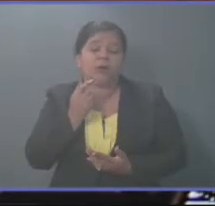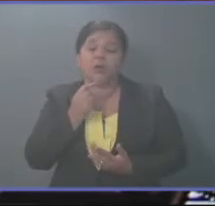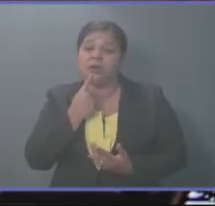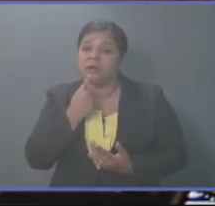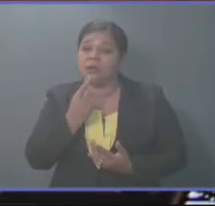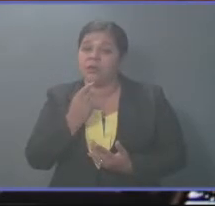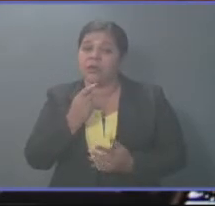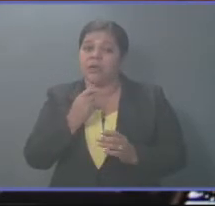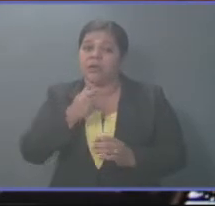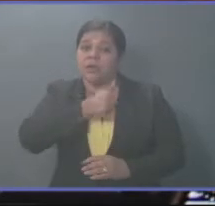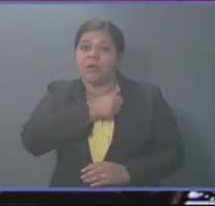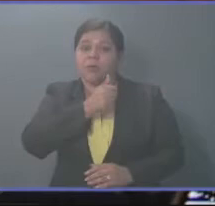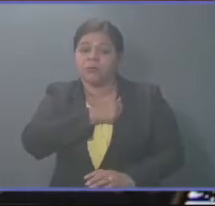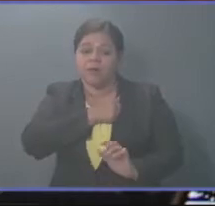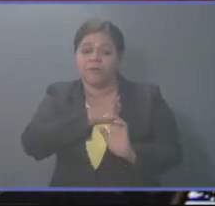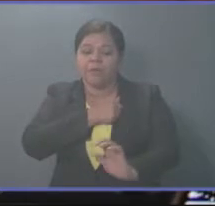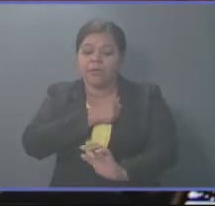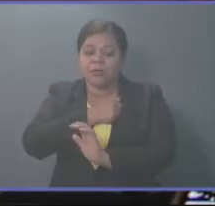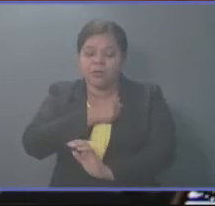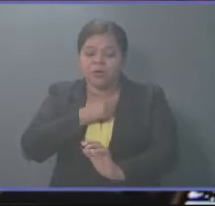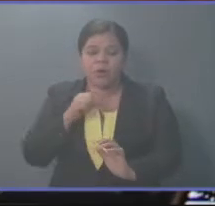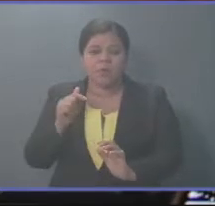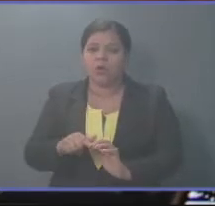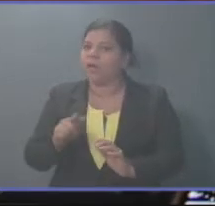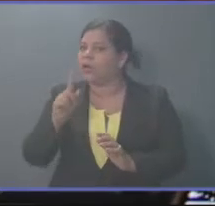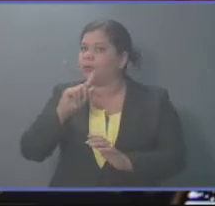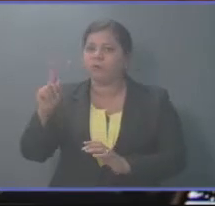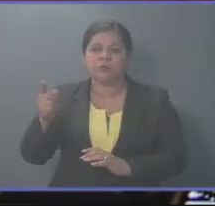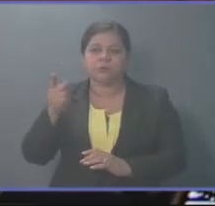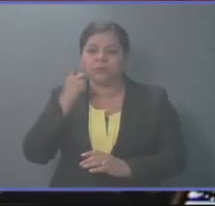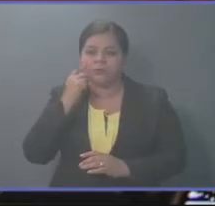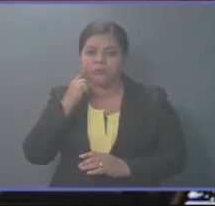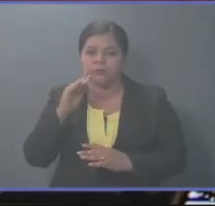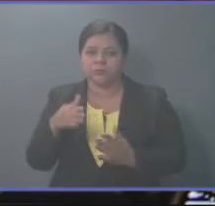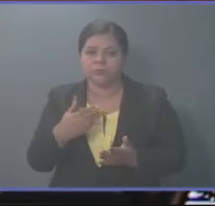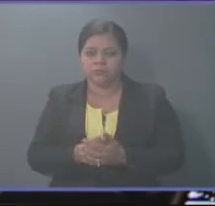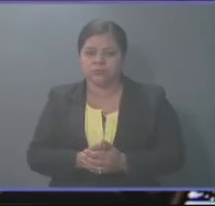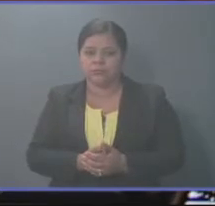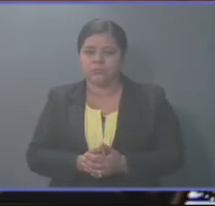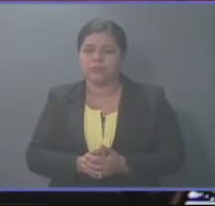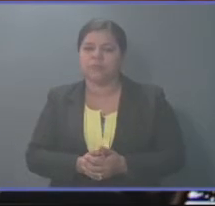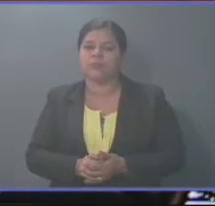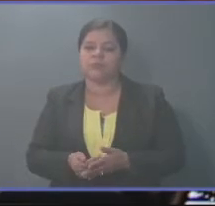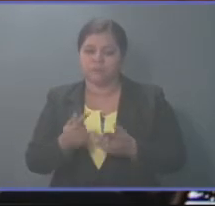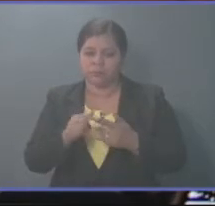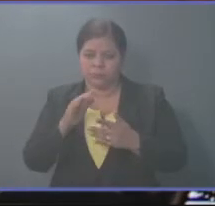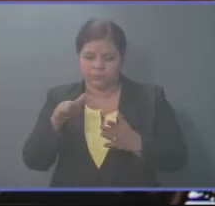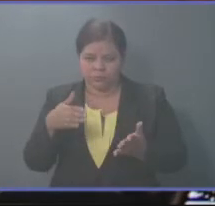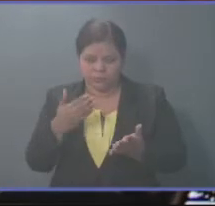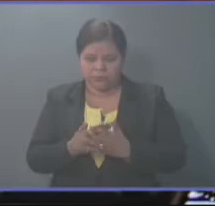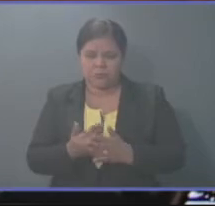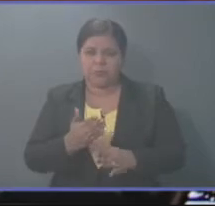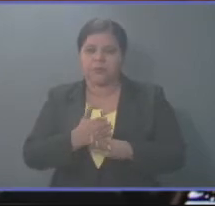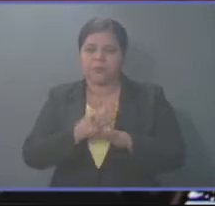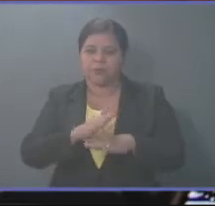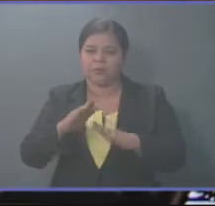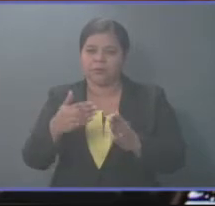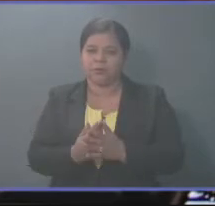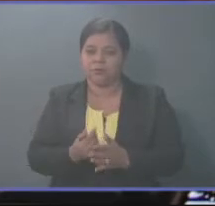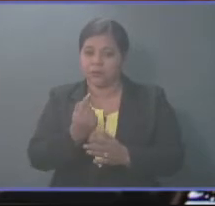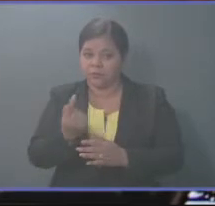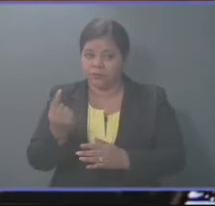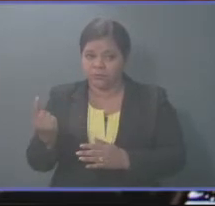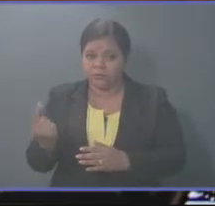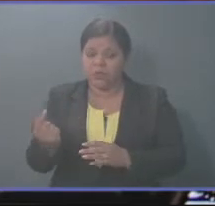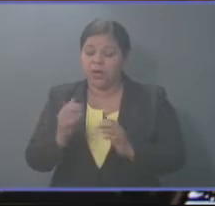responsabilizar al niño o niña por su descuido, exigiendo para acceder a la protección legal a que las personas menores